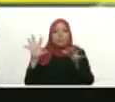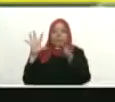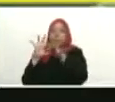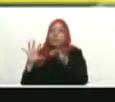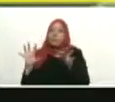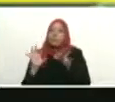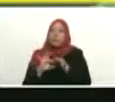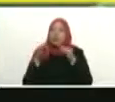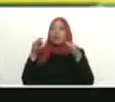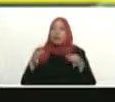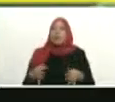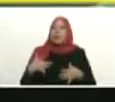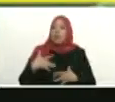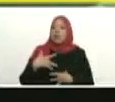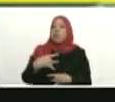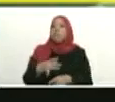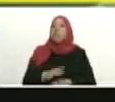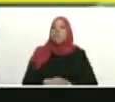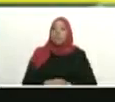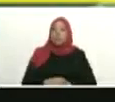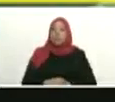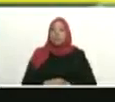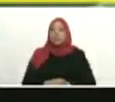Así que me parecería interesante